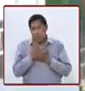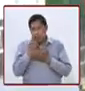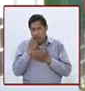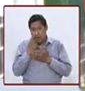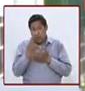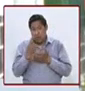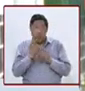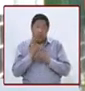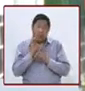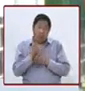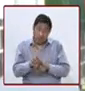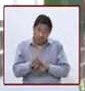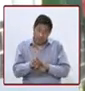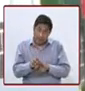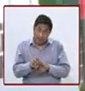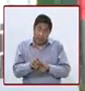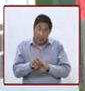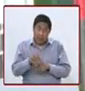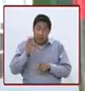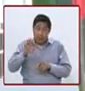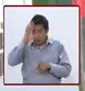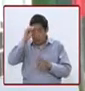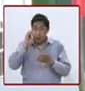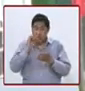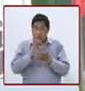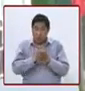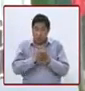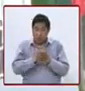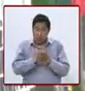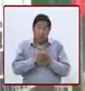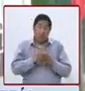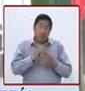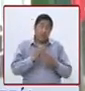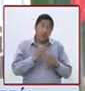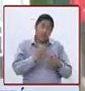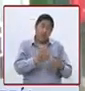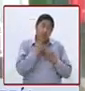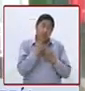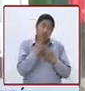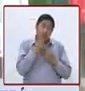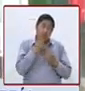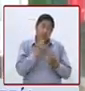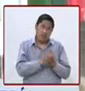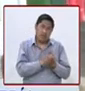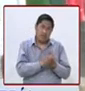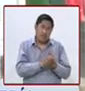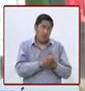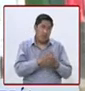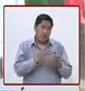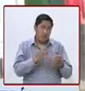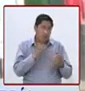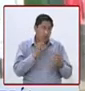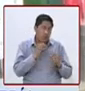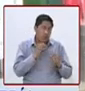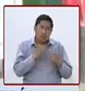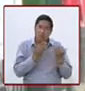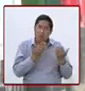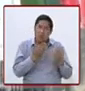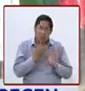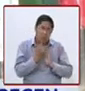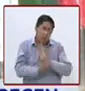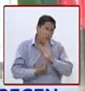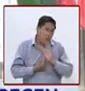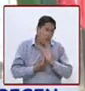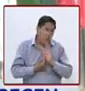a uno le obliga. Y el esposo más arriba está, a veces a la esposa le atrapan y el señor le como media